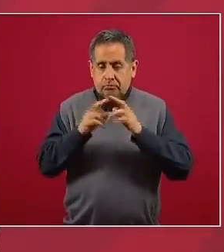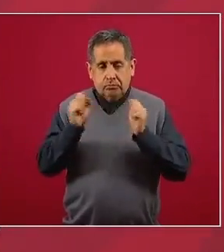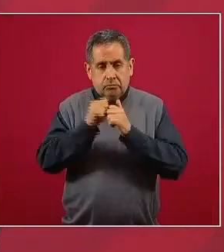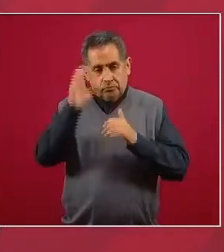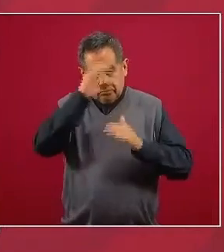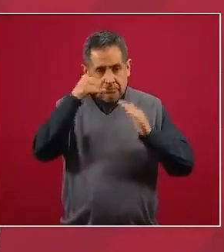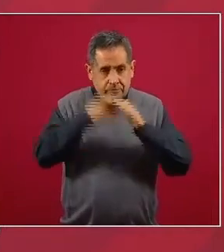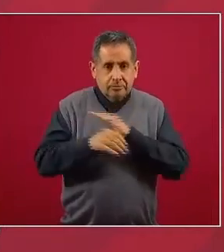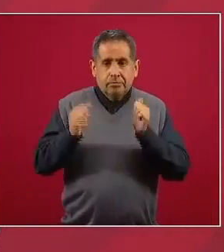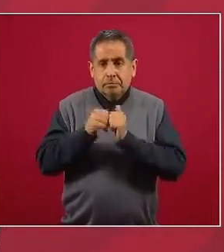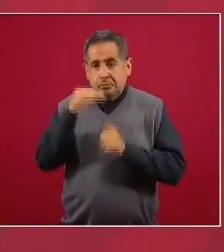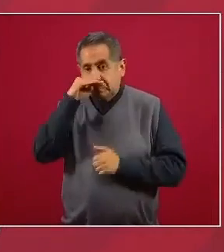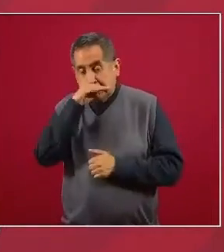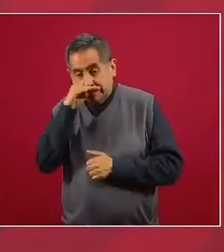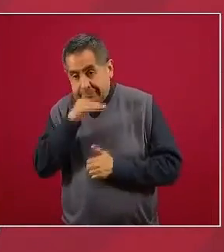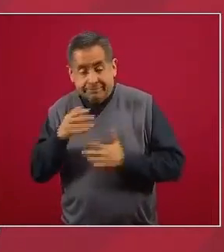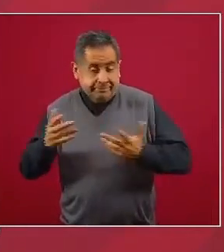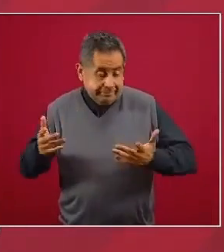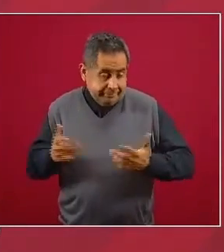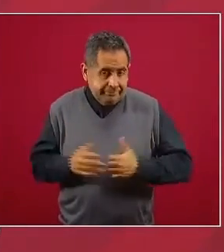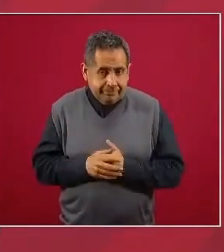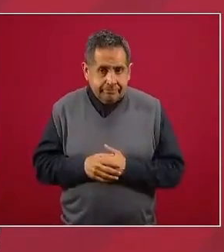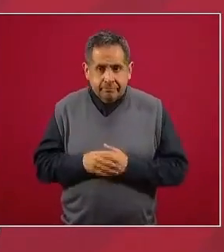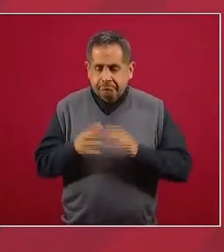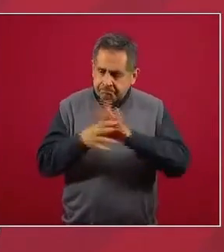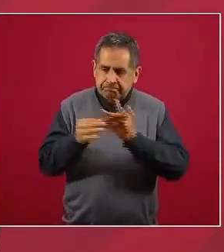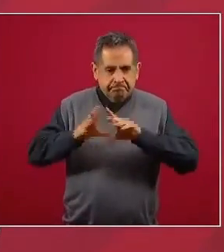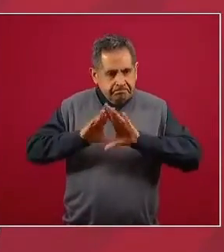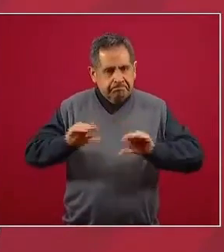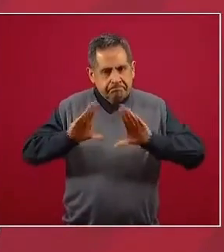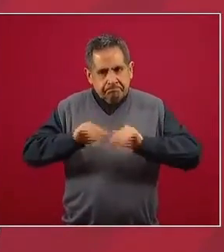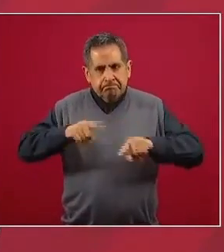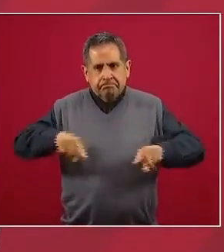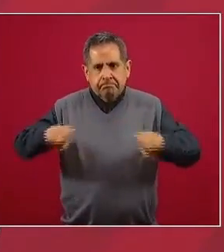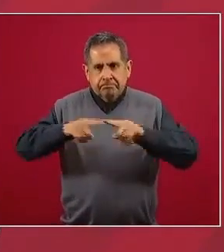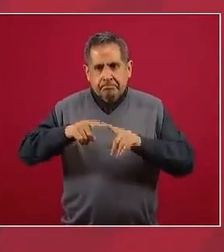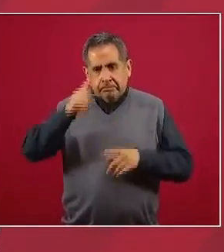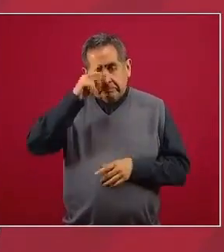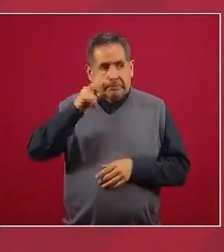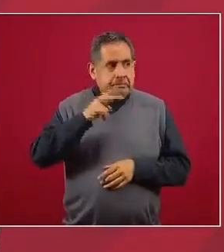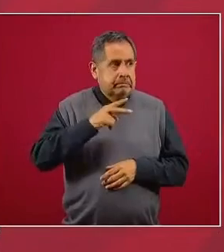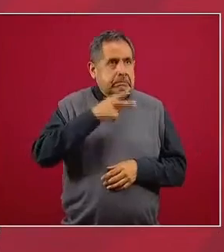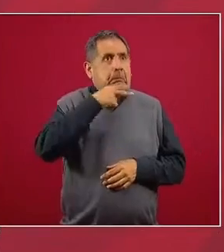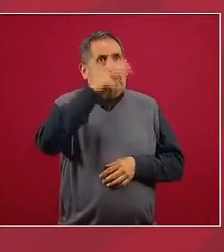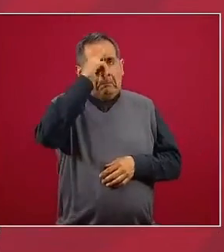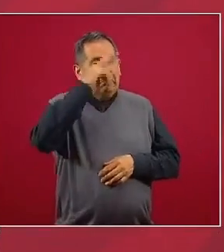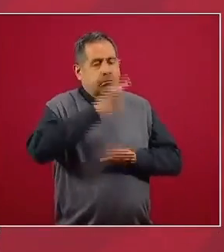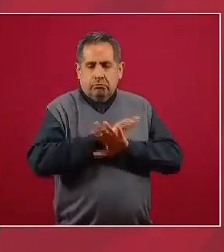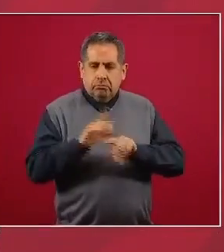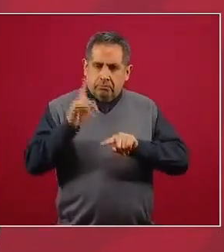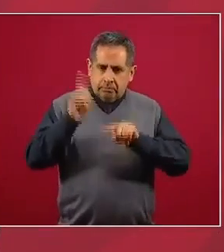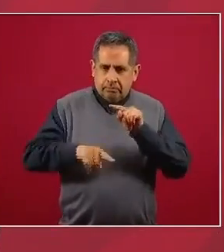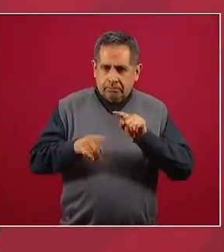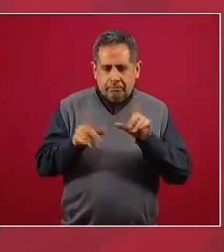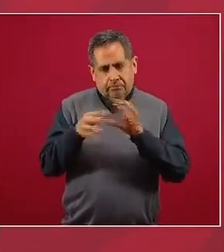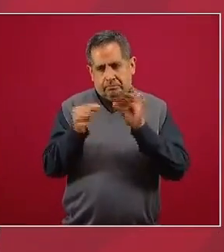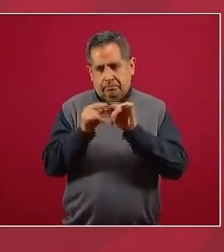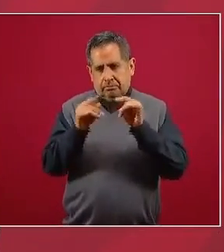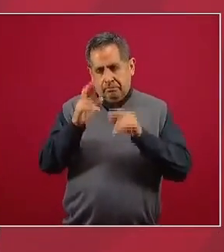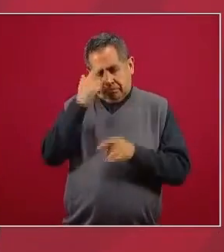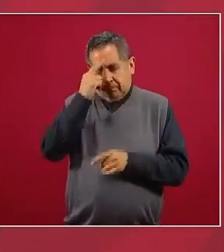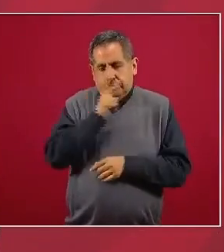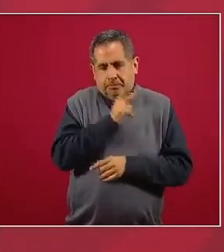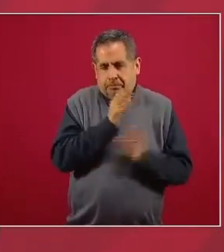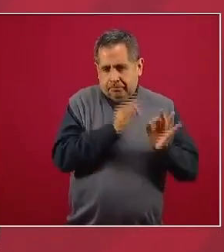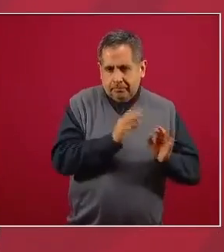científica y gratuita, y luchar contra todo tipo de fanatismo e ignorancia. Estoy parafraseando, no me acuerdo